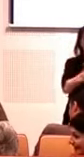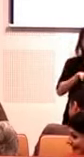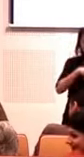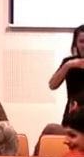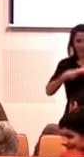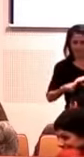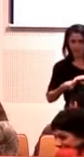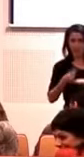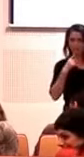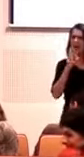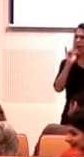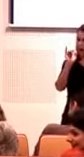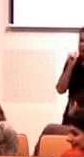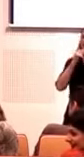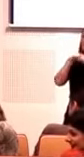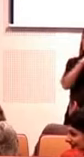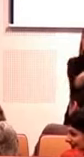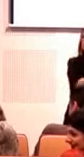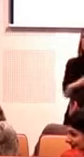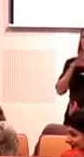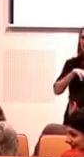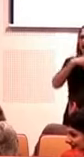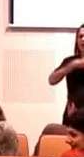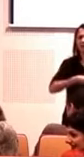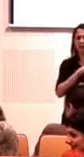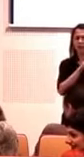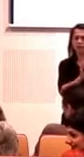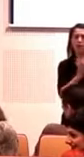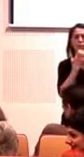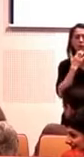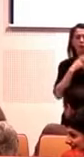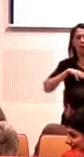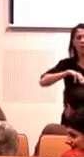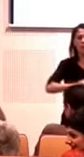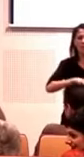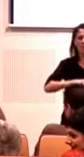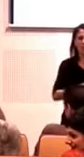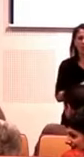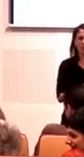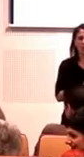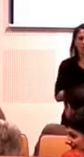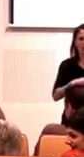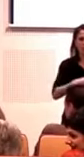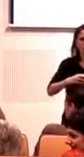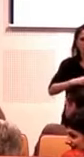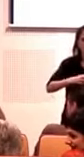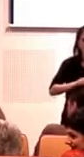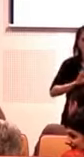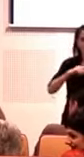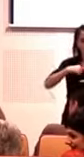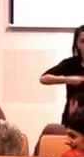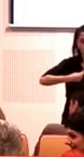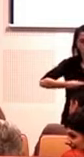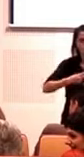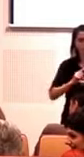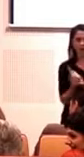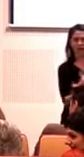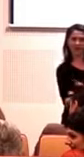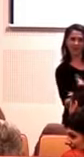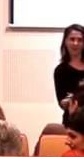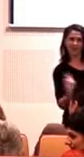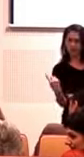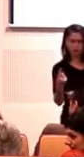que hay algunos adaptados también, algunos, no sé, masajeadores de pene con ventosa, que rotan, que giran solos, se puede colocar,